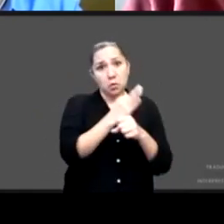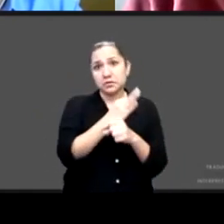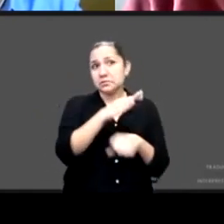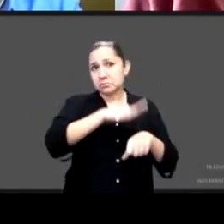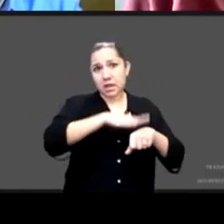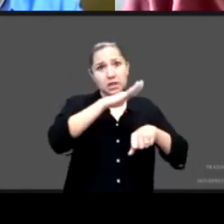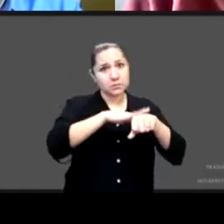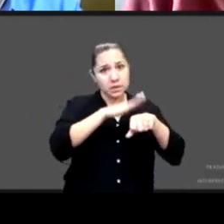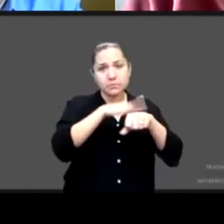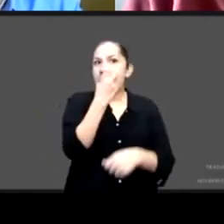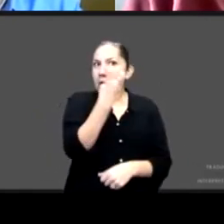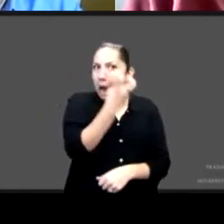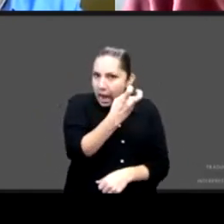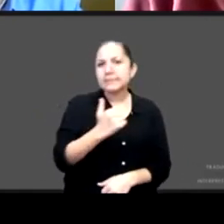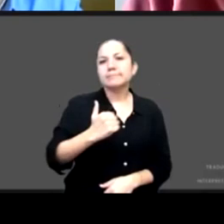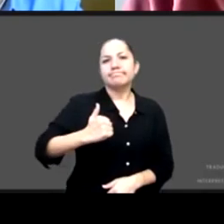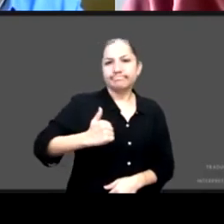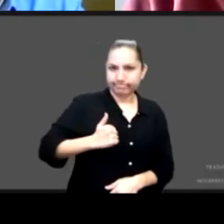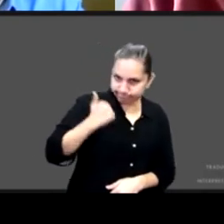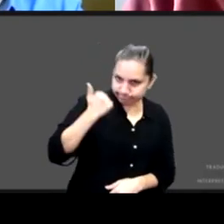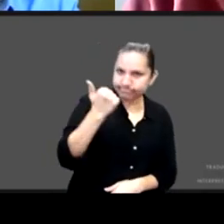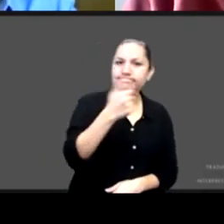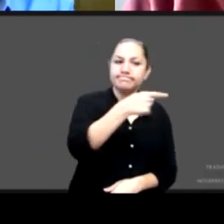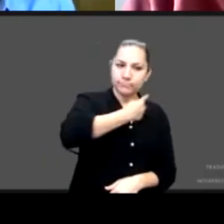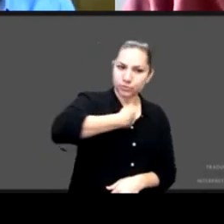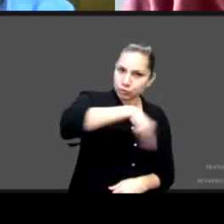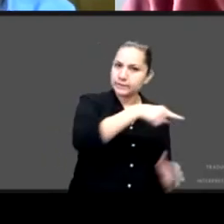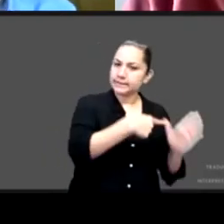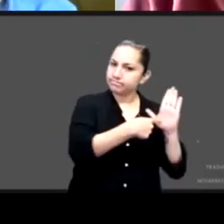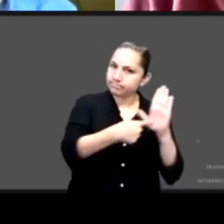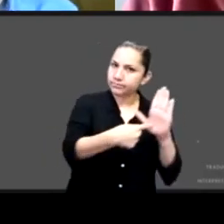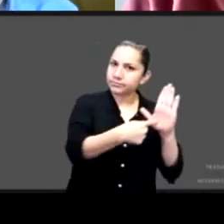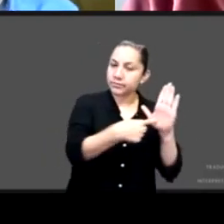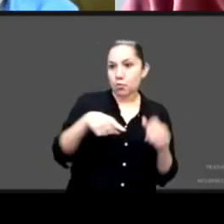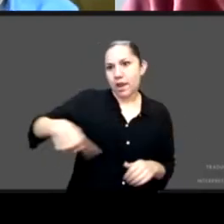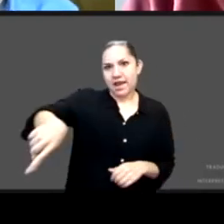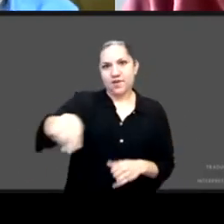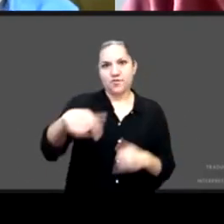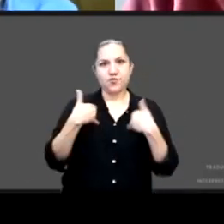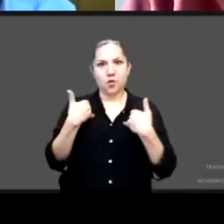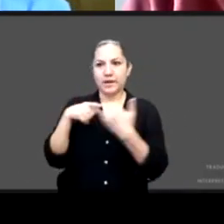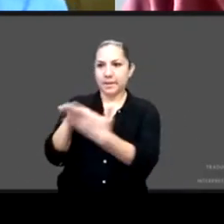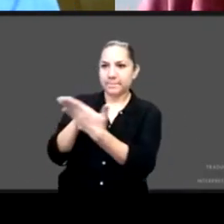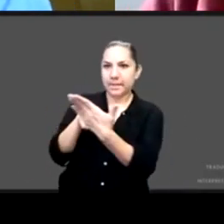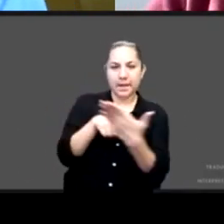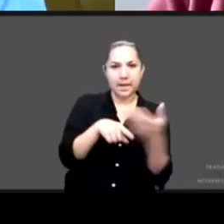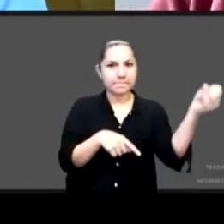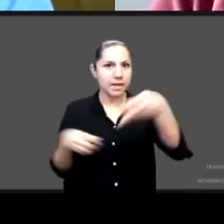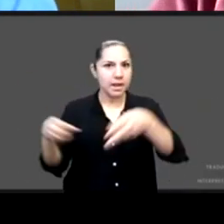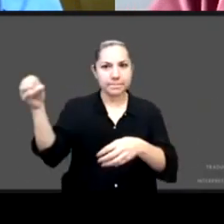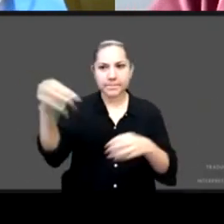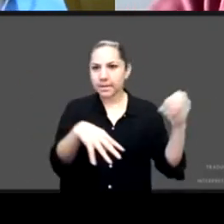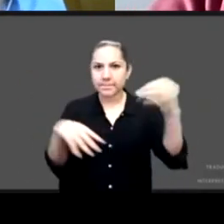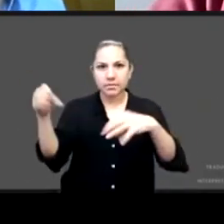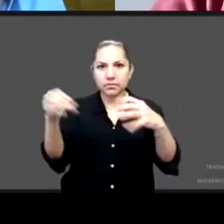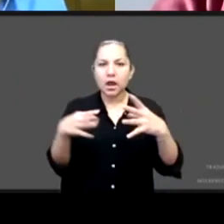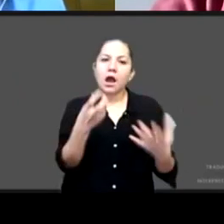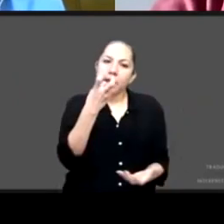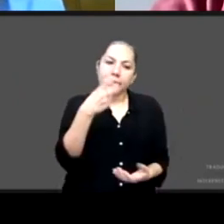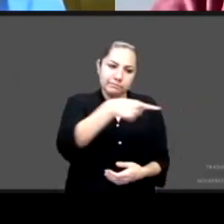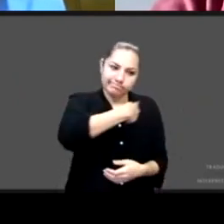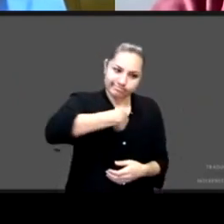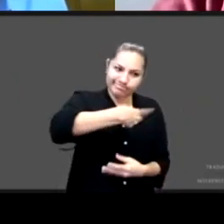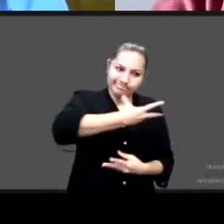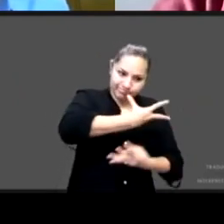manifiestos, estos sentires de las y los adolescentes. Son los más ocupados. Hay una campaña por ahí, recuerdo tal vez fue en